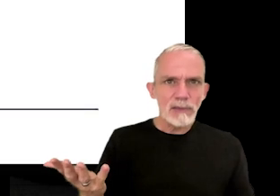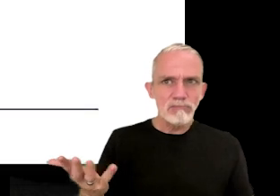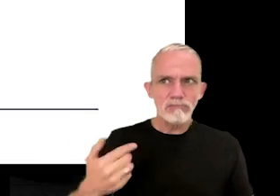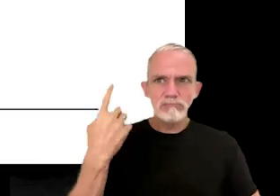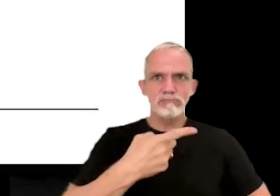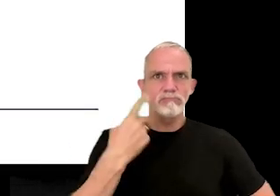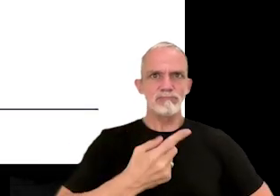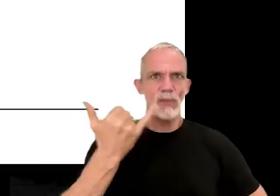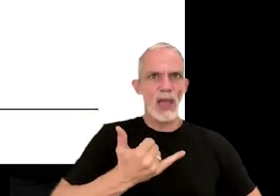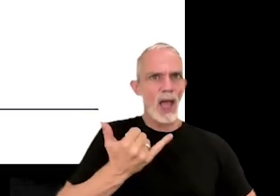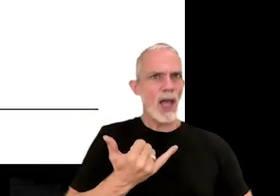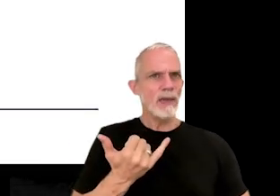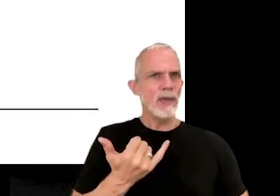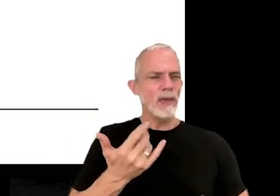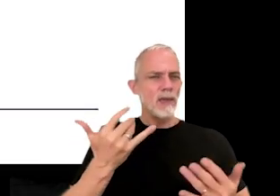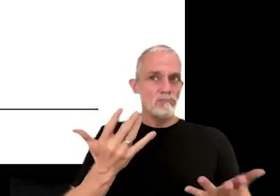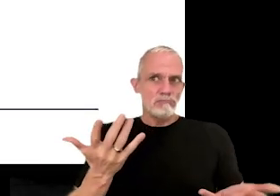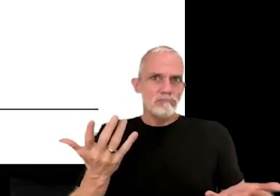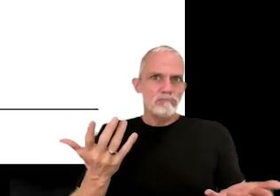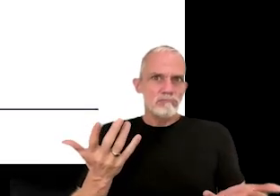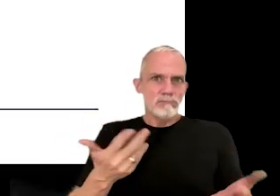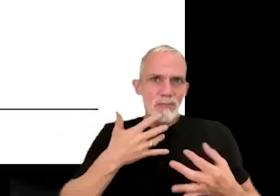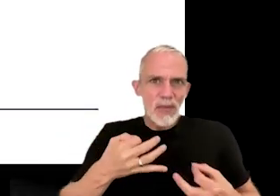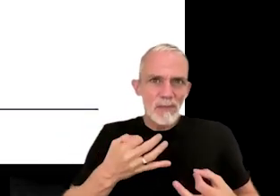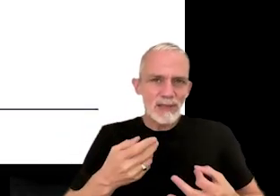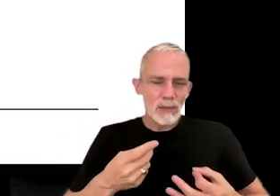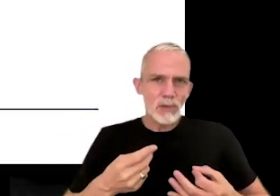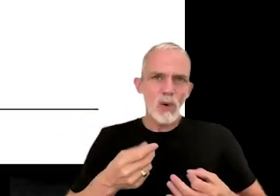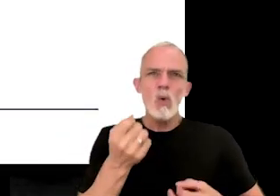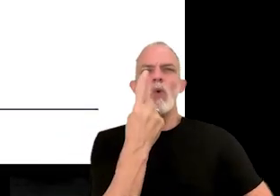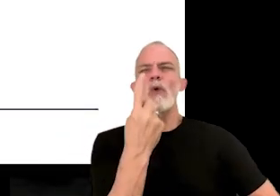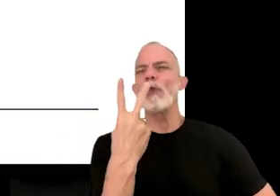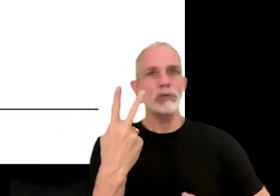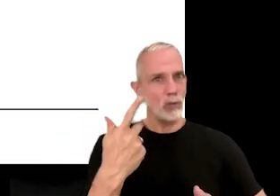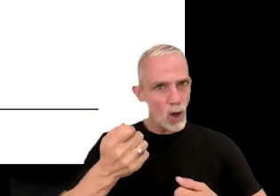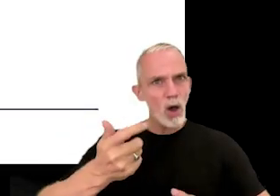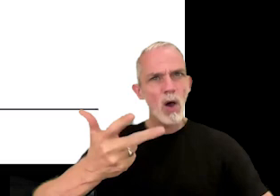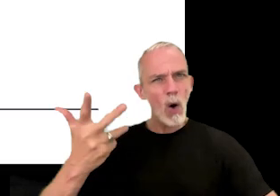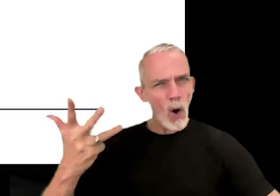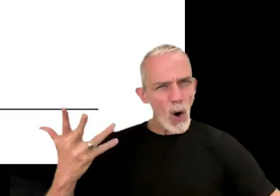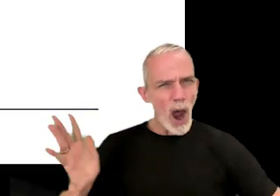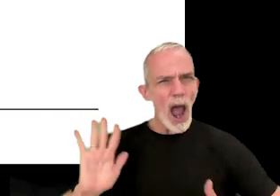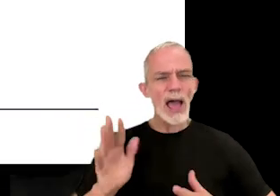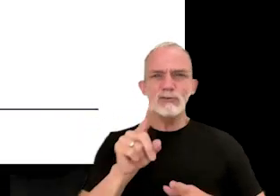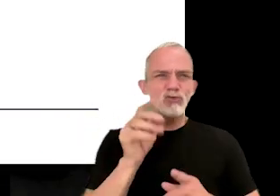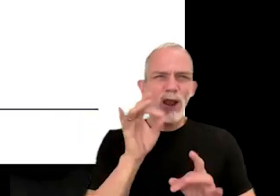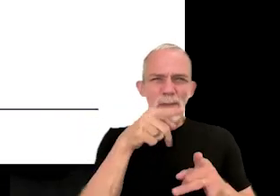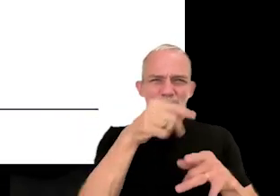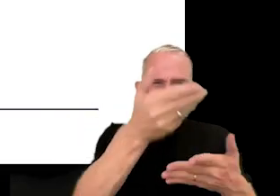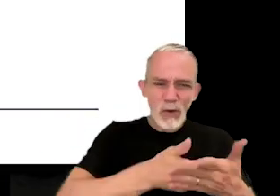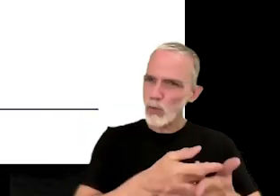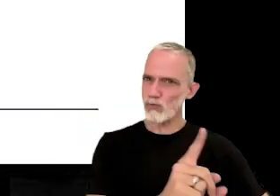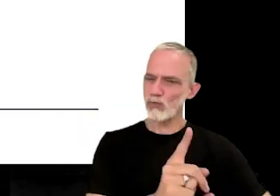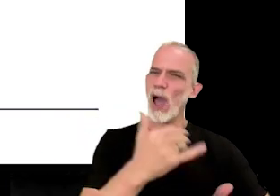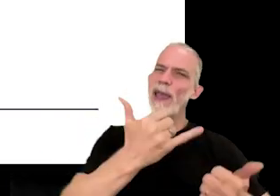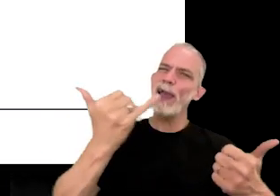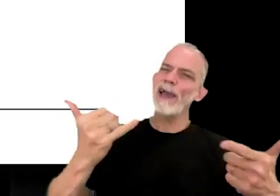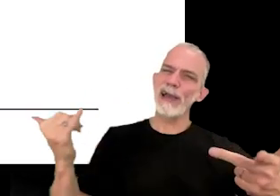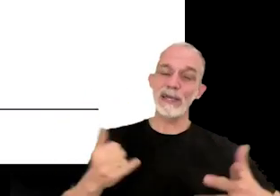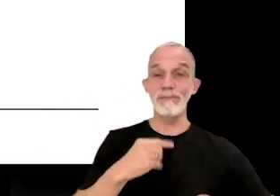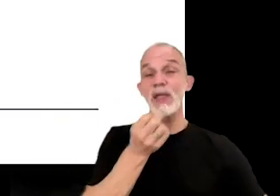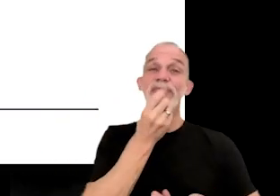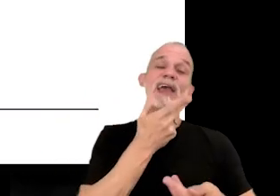tenemos, existe en forma muy amplia, o sea, no es solamente a través de esto, como les dije. Presentamos una